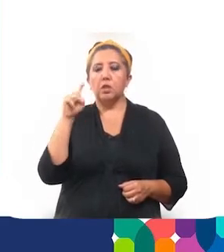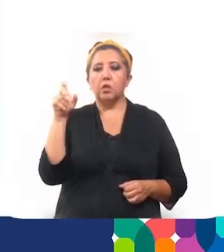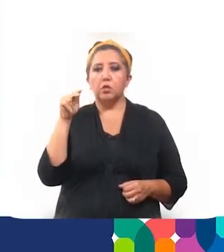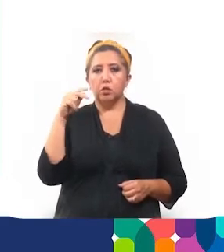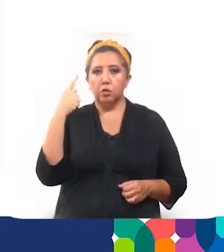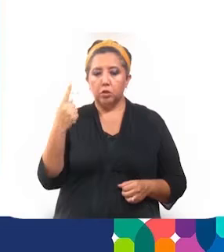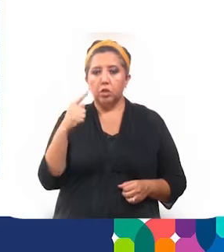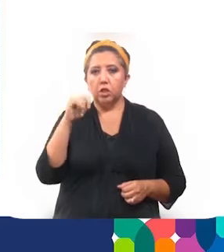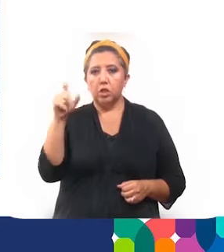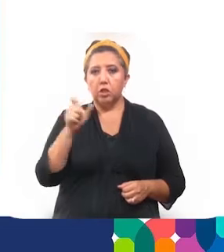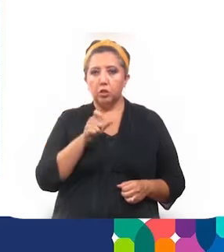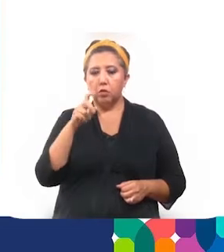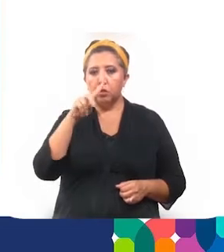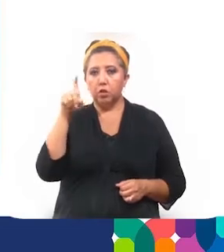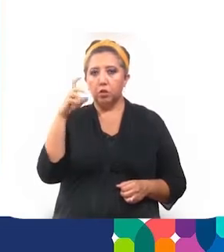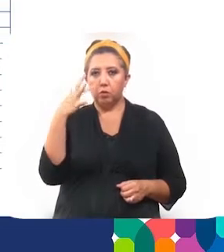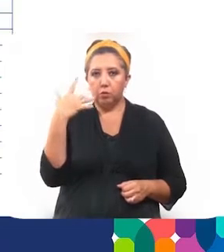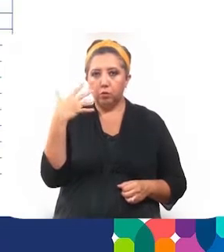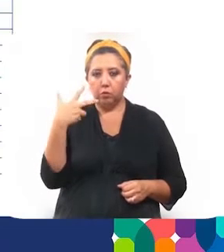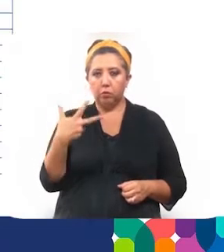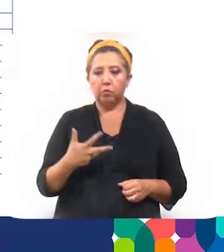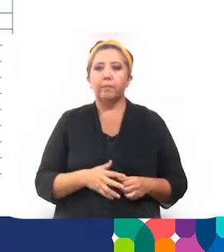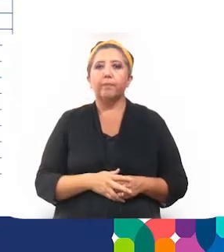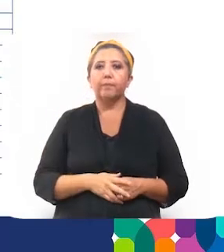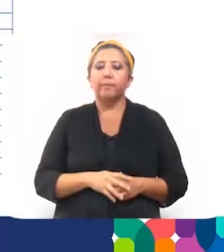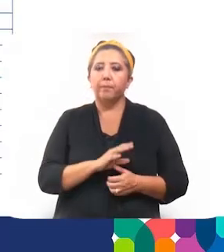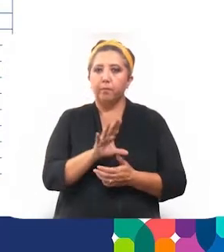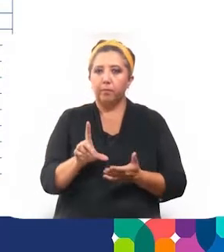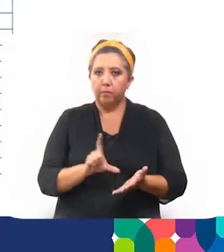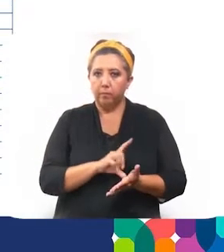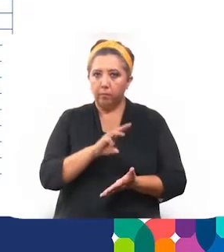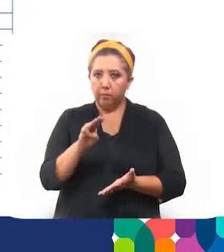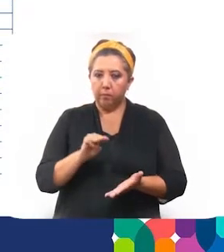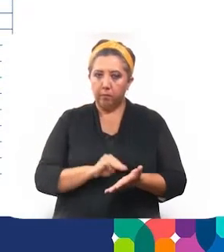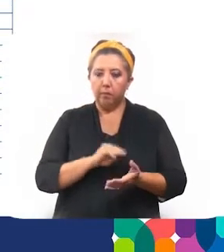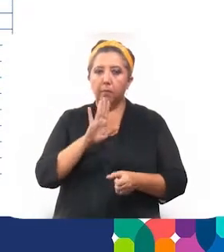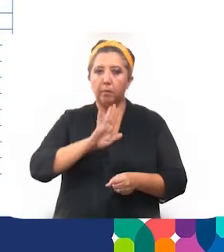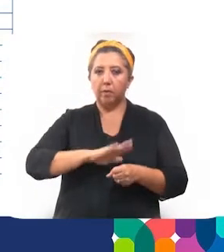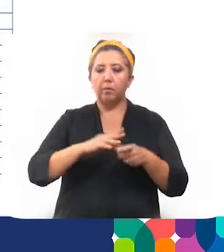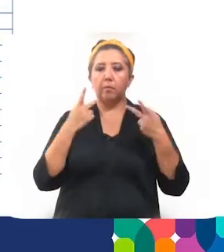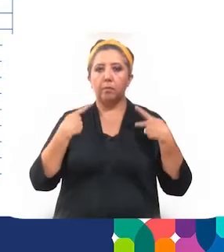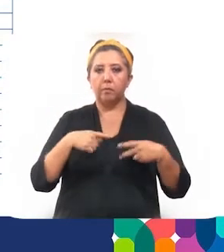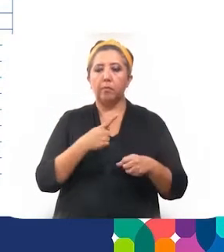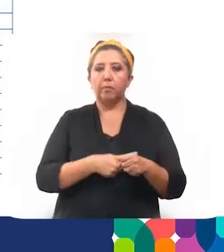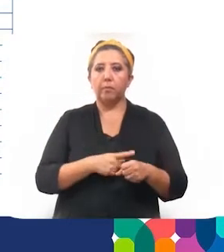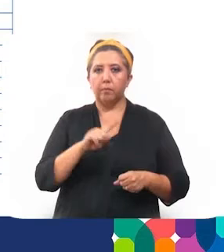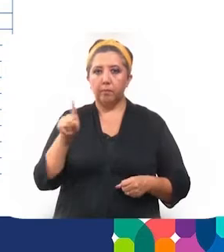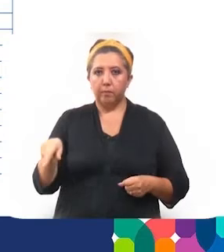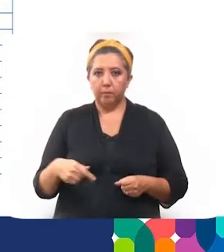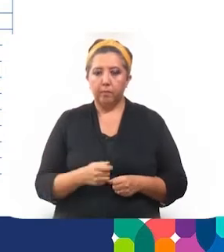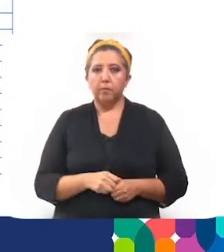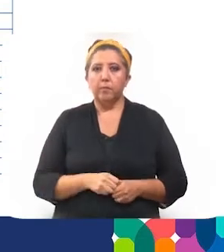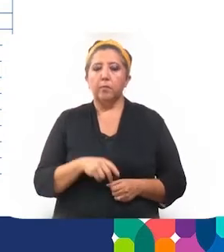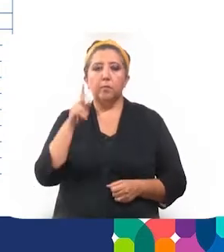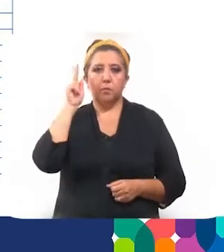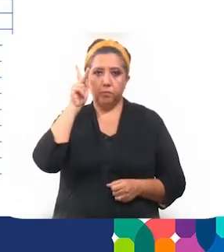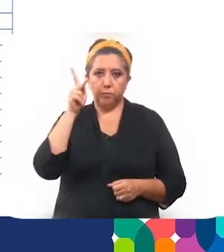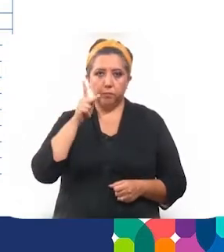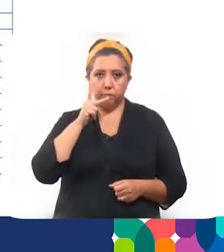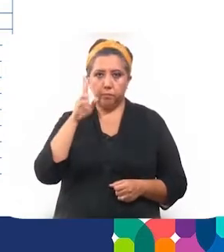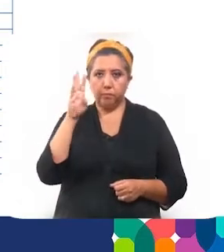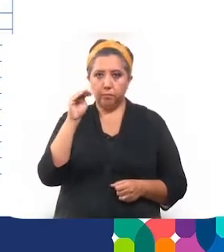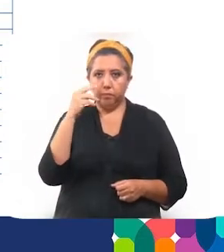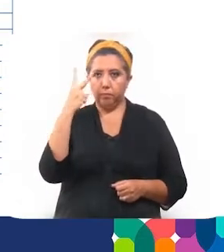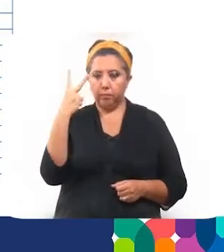y Tixcocop 158. Las colonias de Mérida con mayor número de personas contagiadas son Juan Pablo II